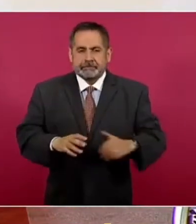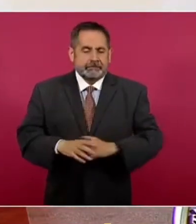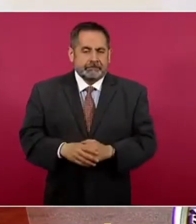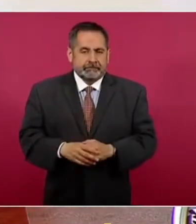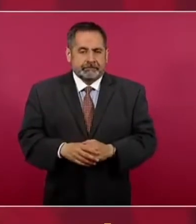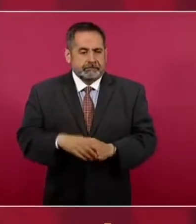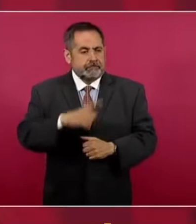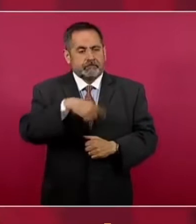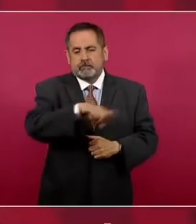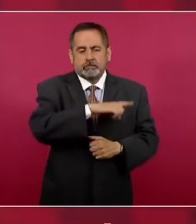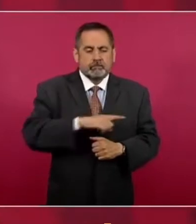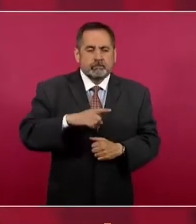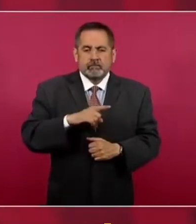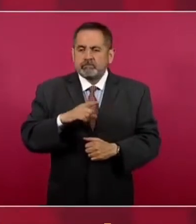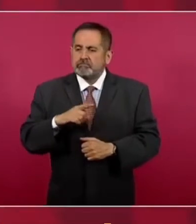que no tienen llenadera,